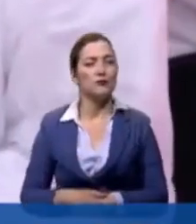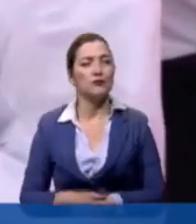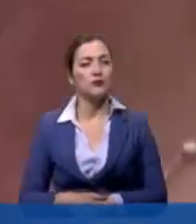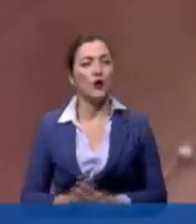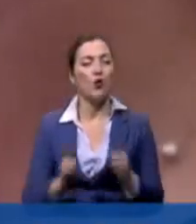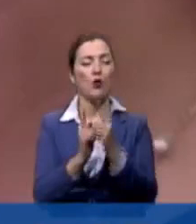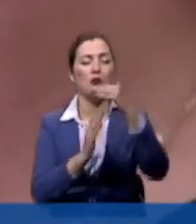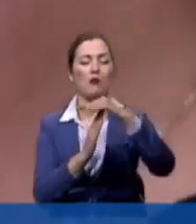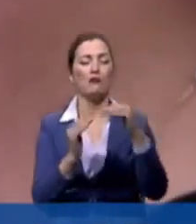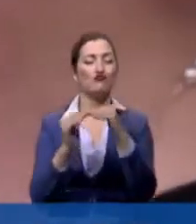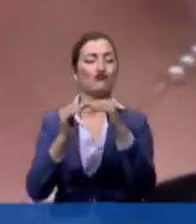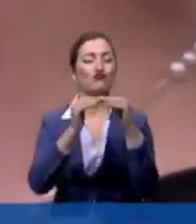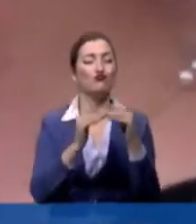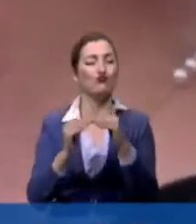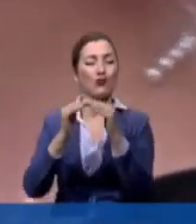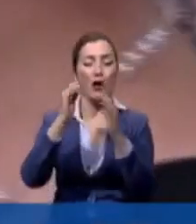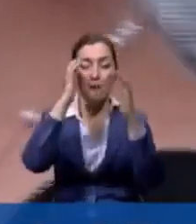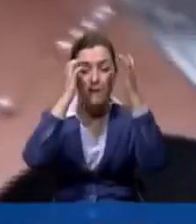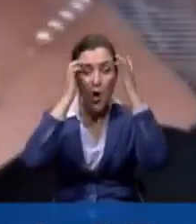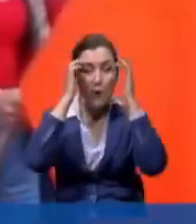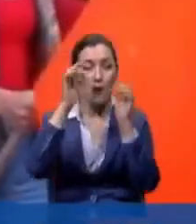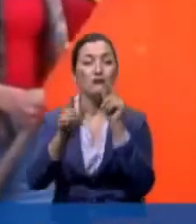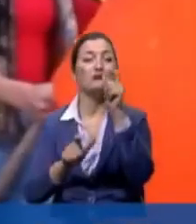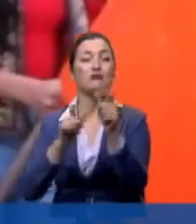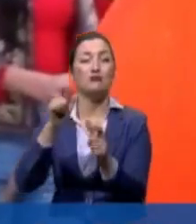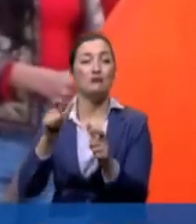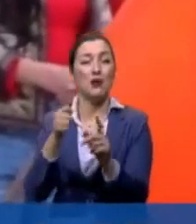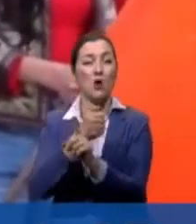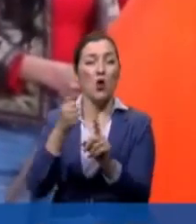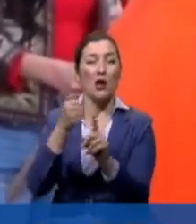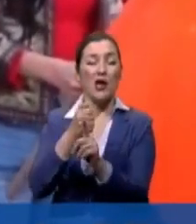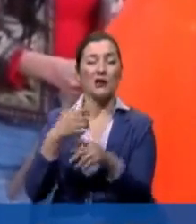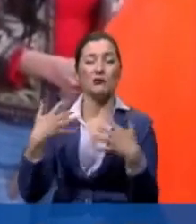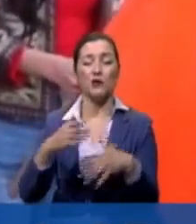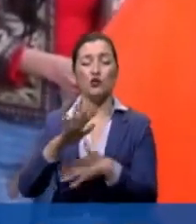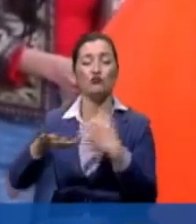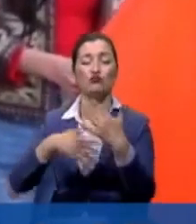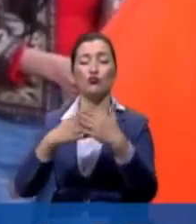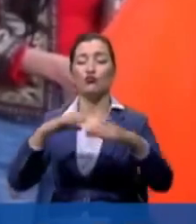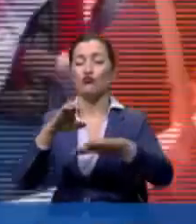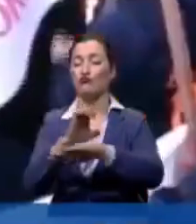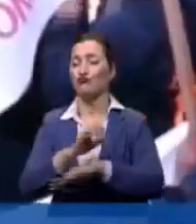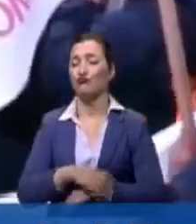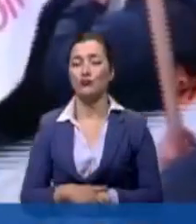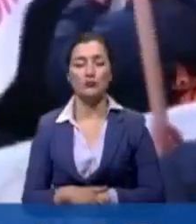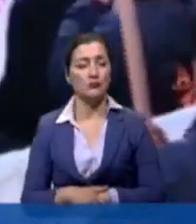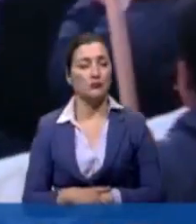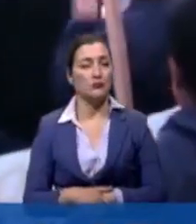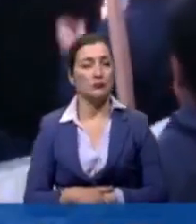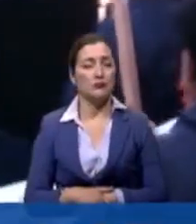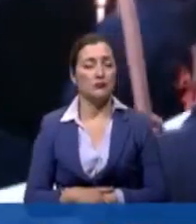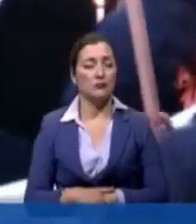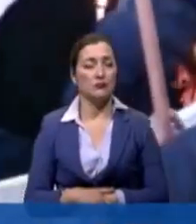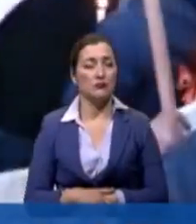la democracia se realiza en medio de la preocupación ciudadana por la violencia que azota todo el territorio ecuatoriano, visto